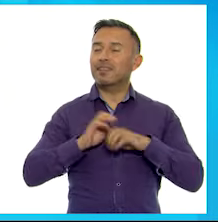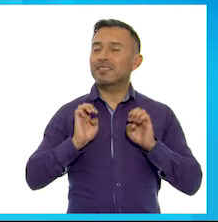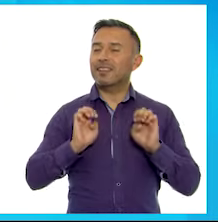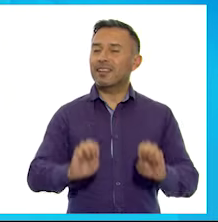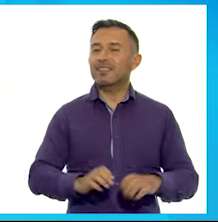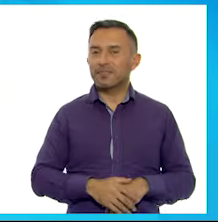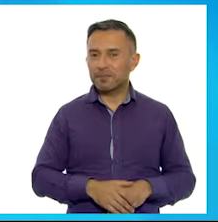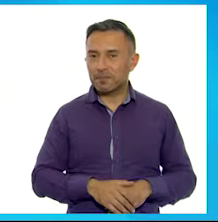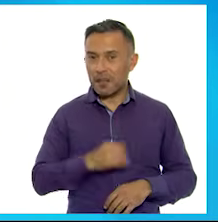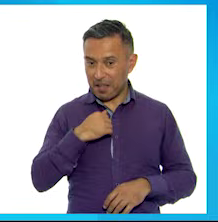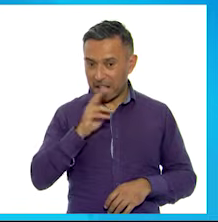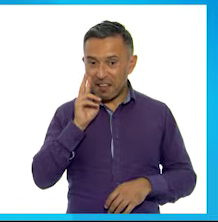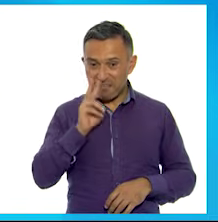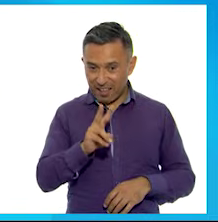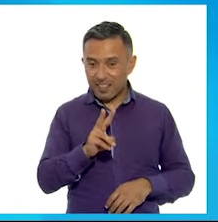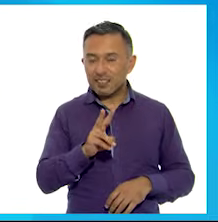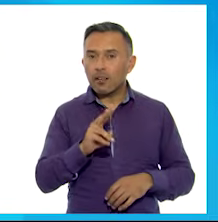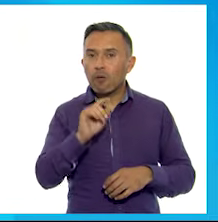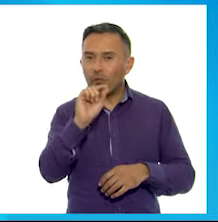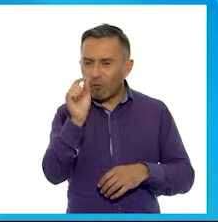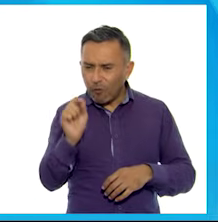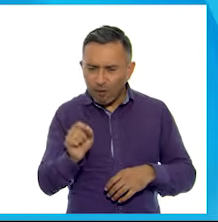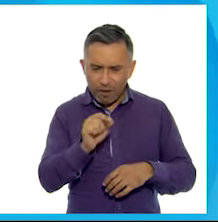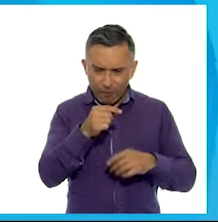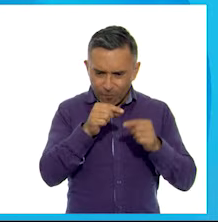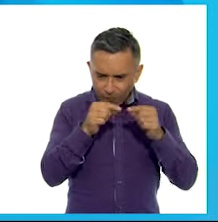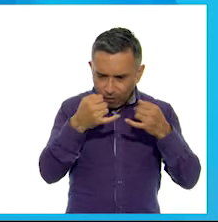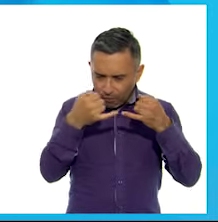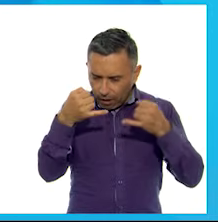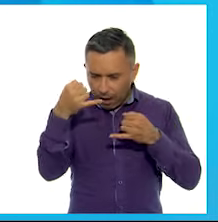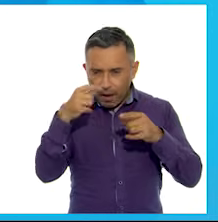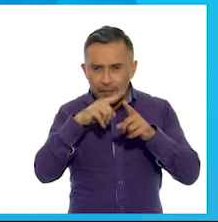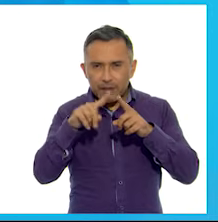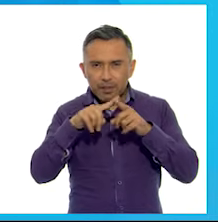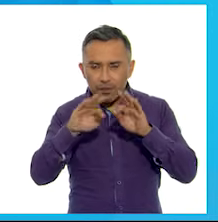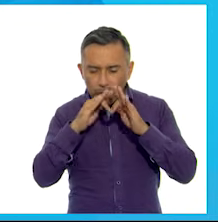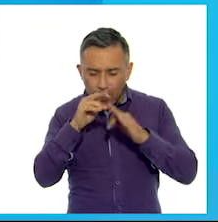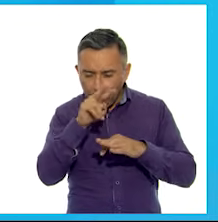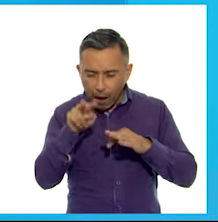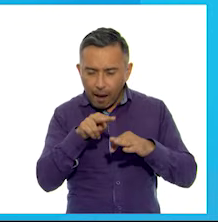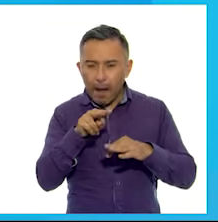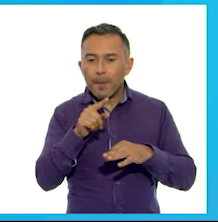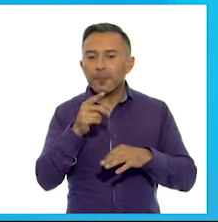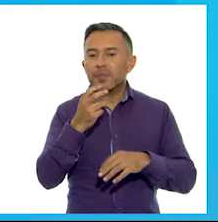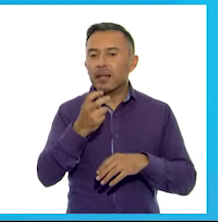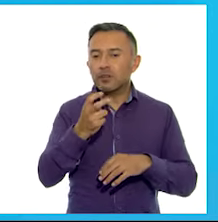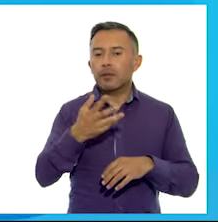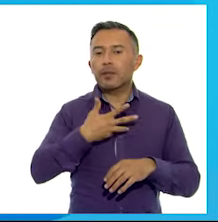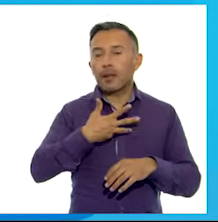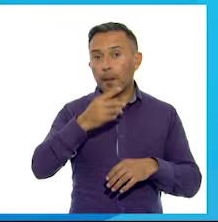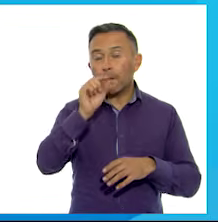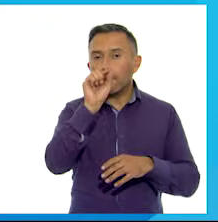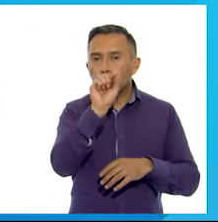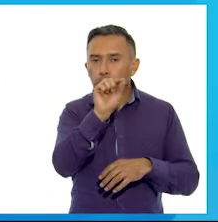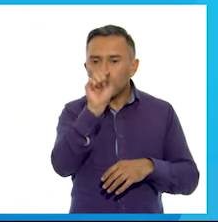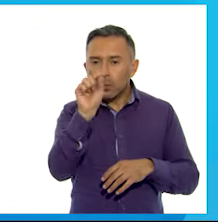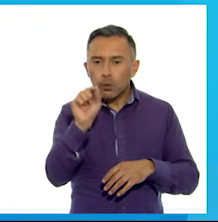cómo las líneas expresan diferentes cosas? En esta parte ocupé puntos para darle